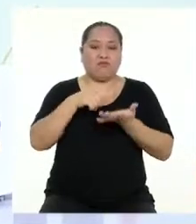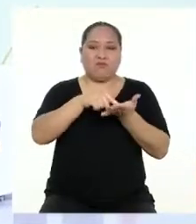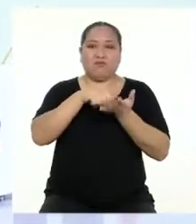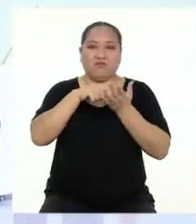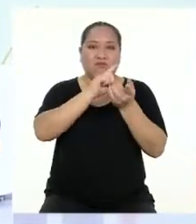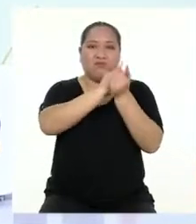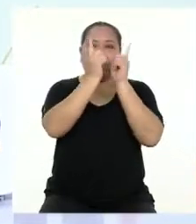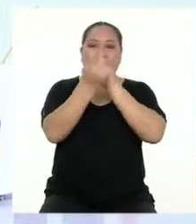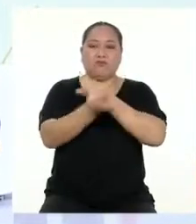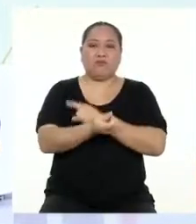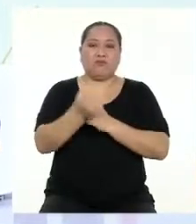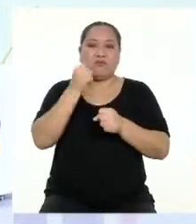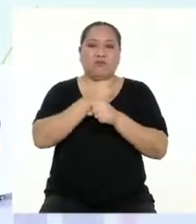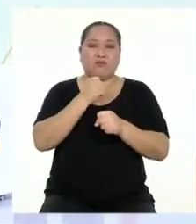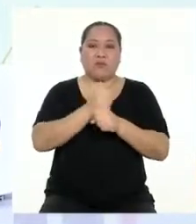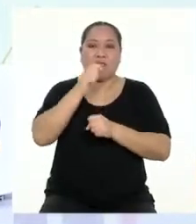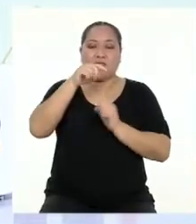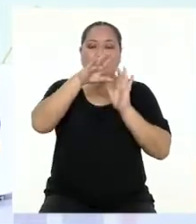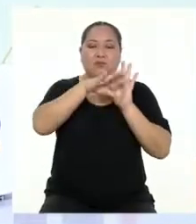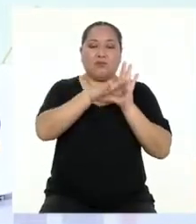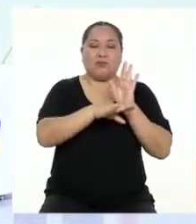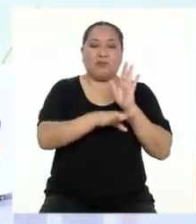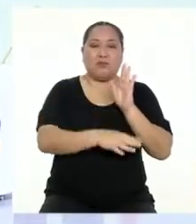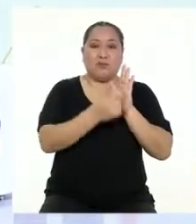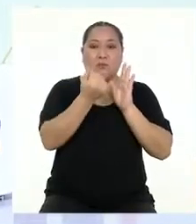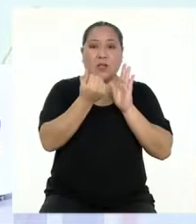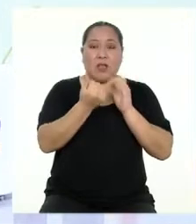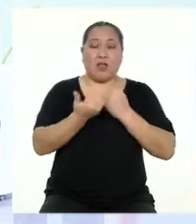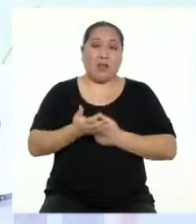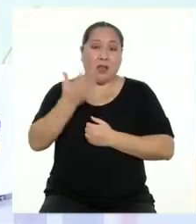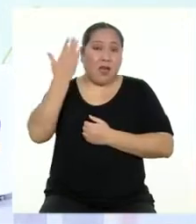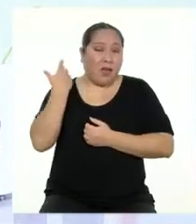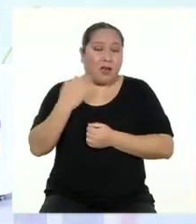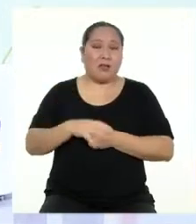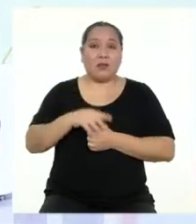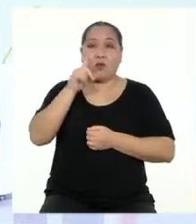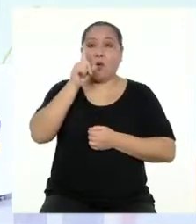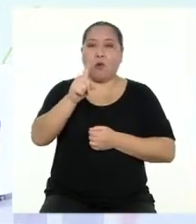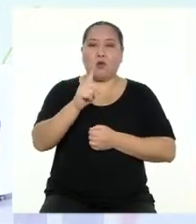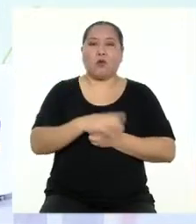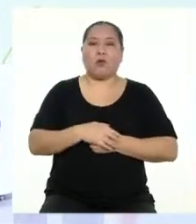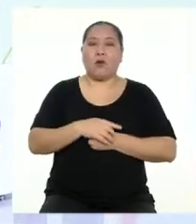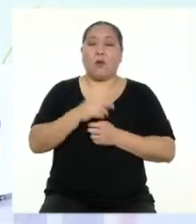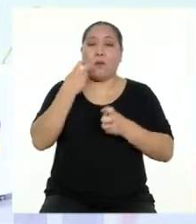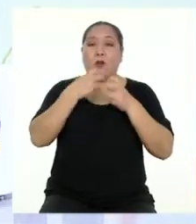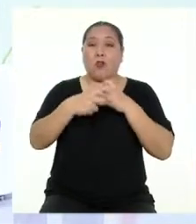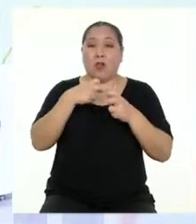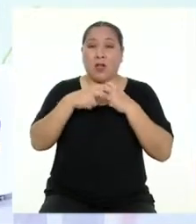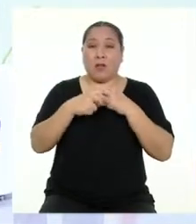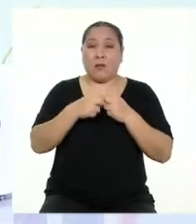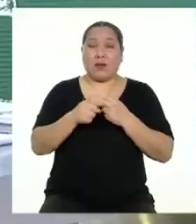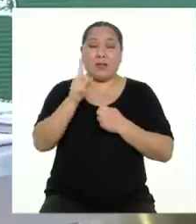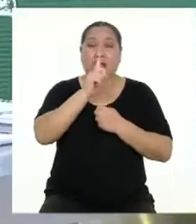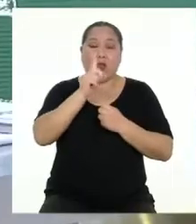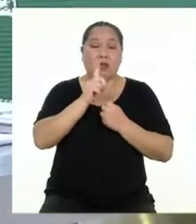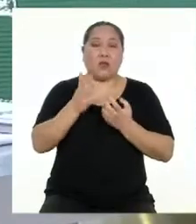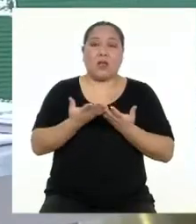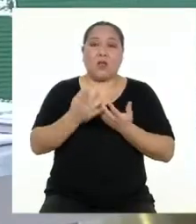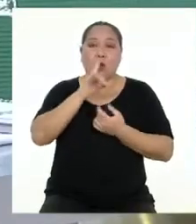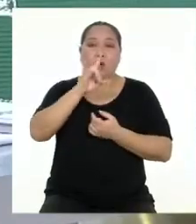trabajo. Eso les genera menos ingresos que antes. Una de las acciones que está teniendo su familia es dejar de usar el auto